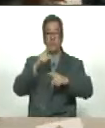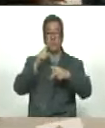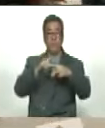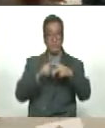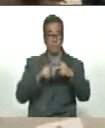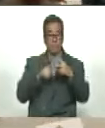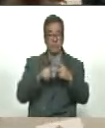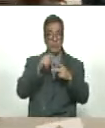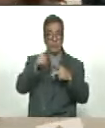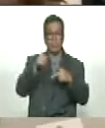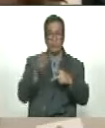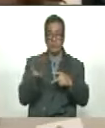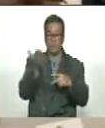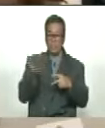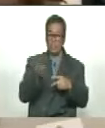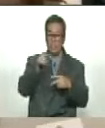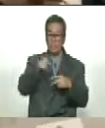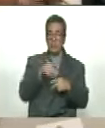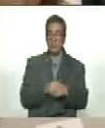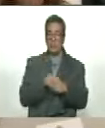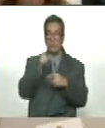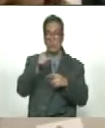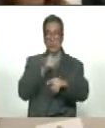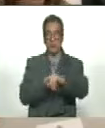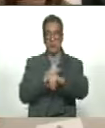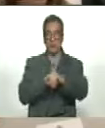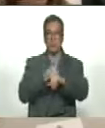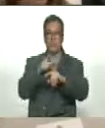es imprescindible en este